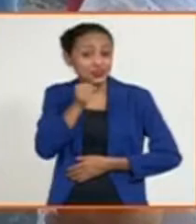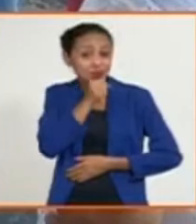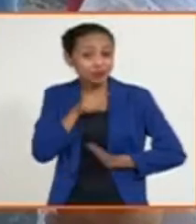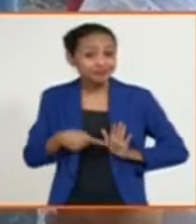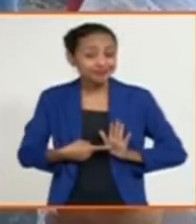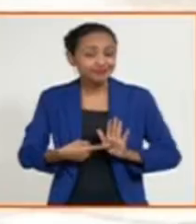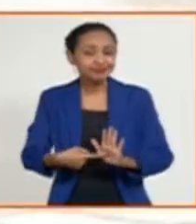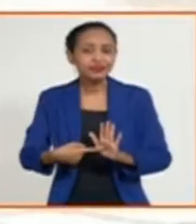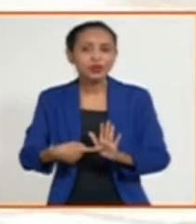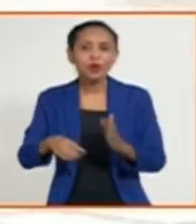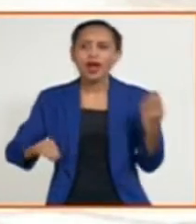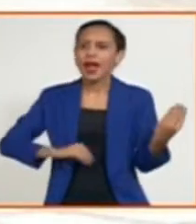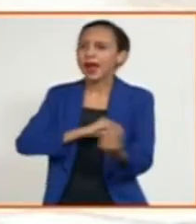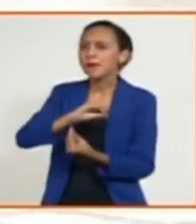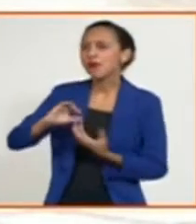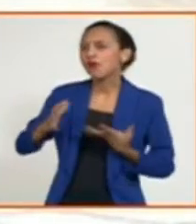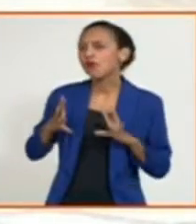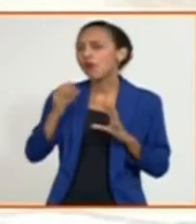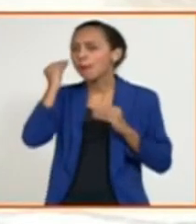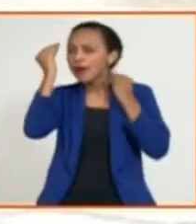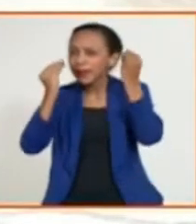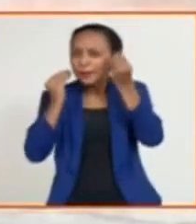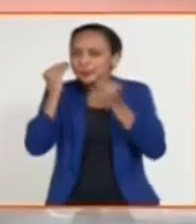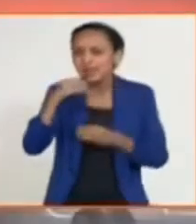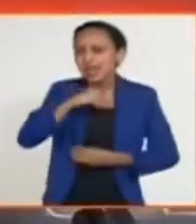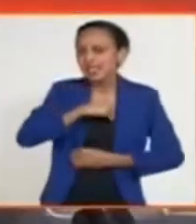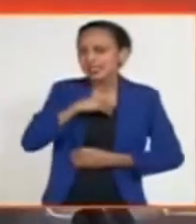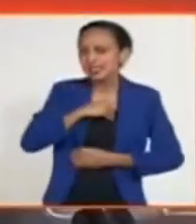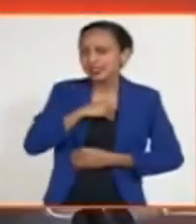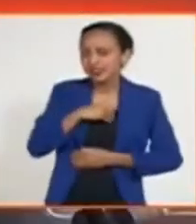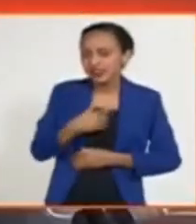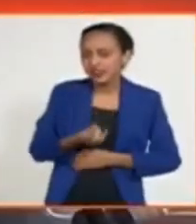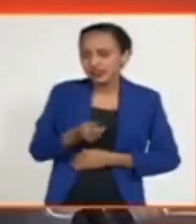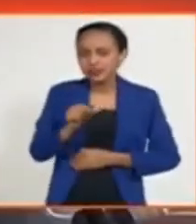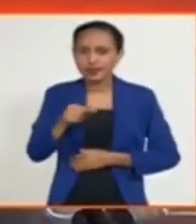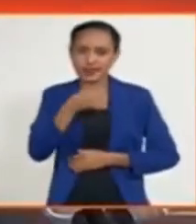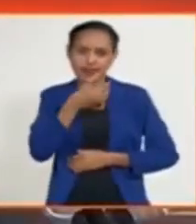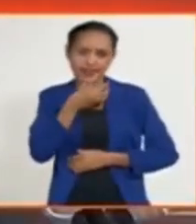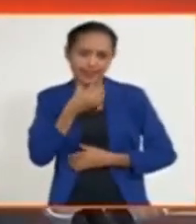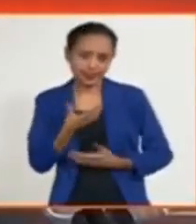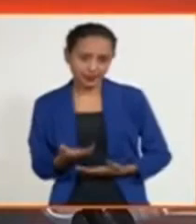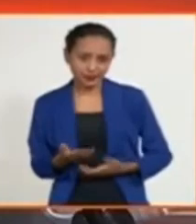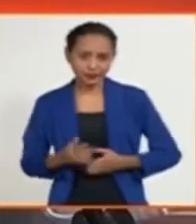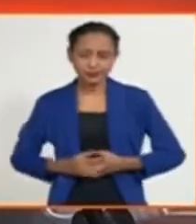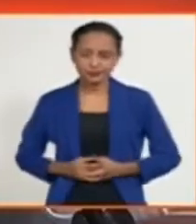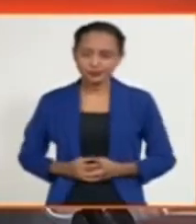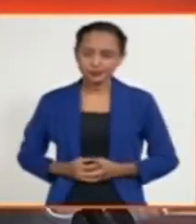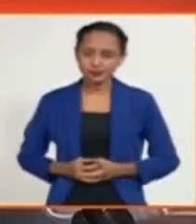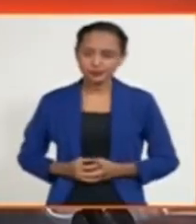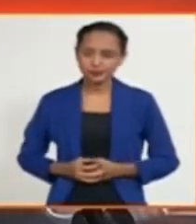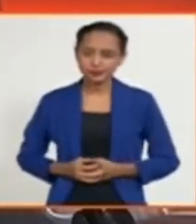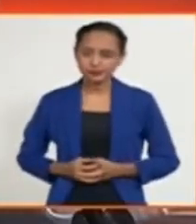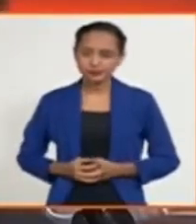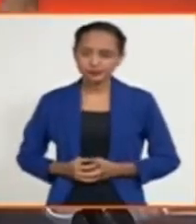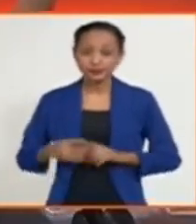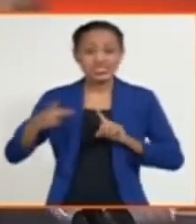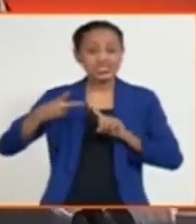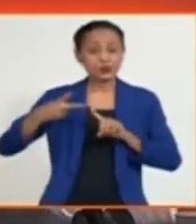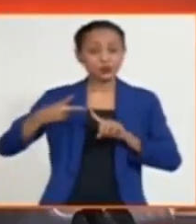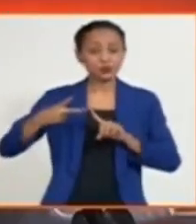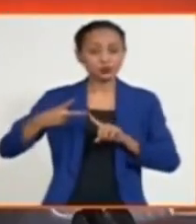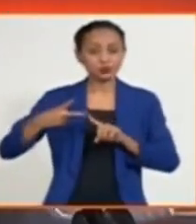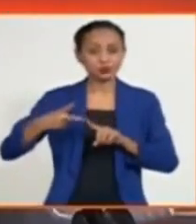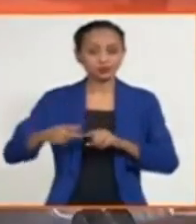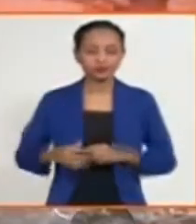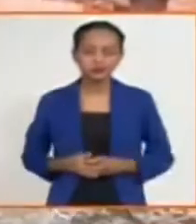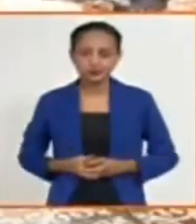ejemplo de cambiar nuestra forma de pensar, sentir y actuar con respecto a la edad. Mira qué bien vino eso. Sí. El segundo es que las comunidades fomenten